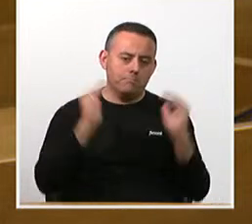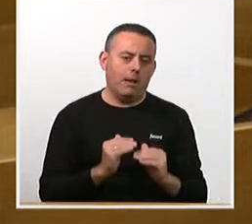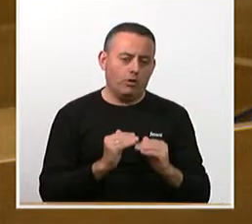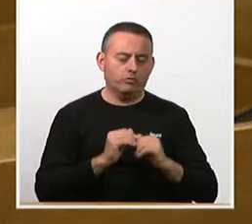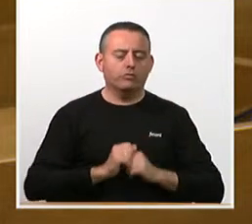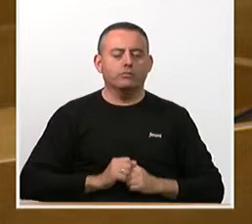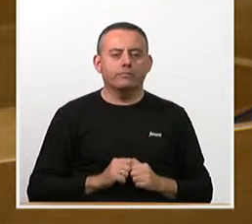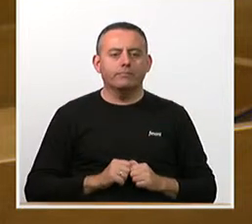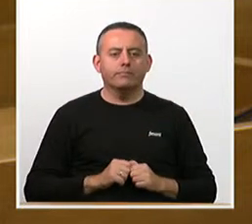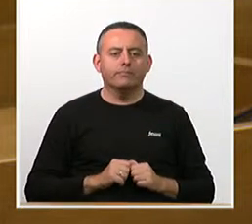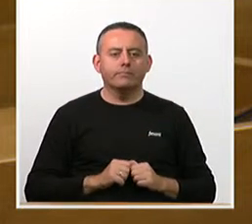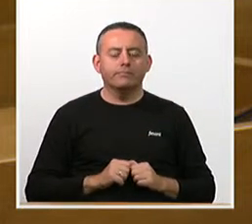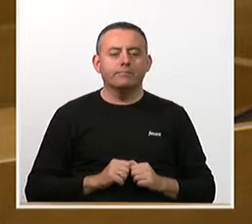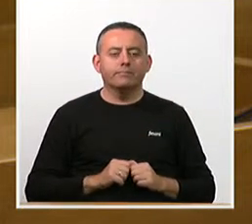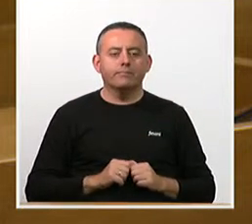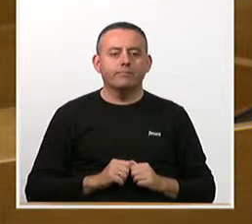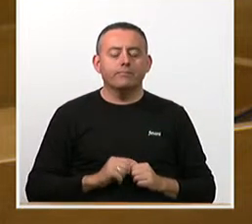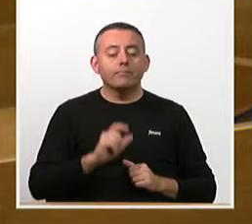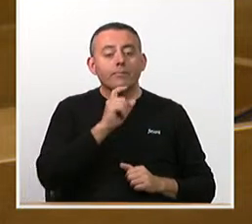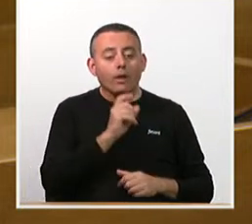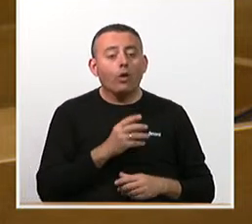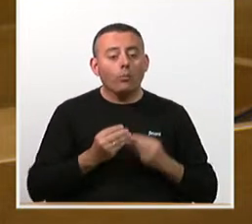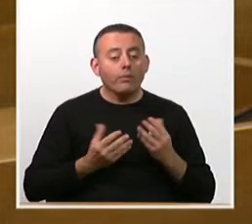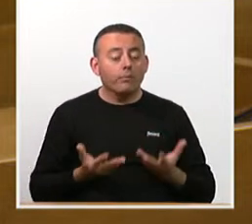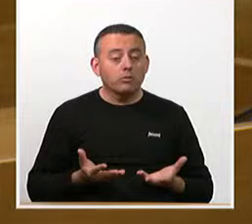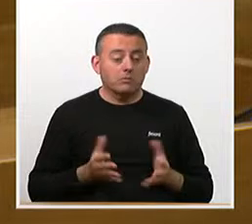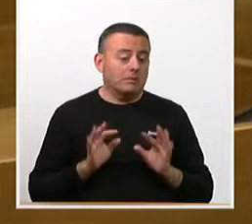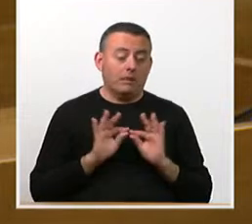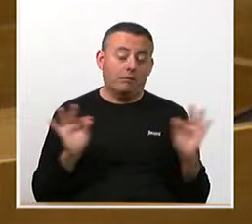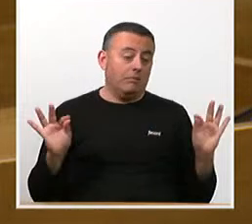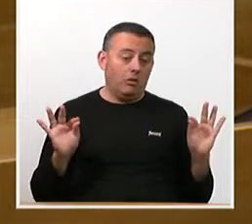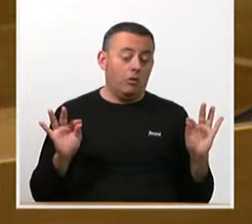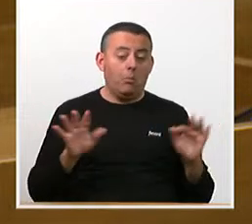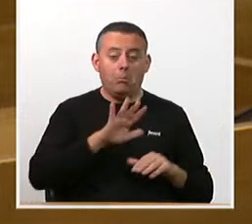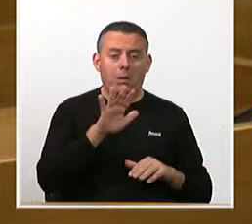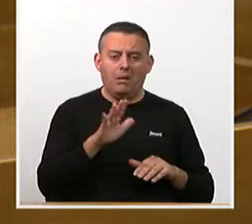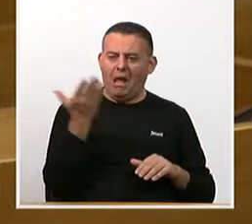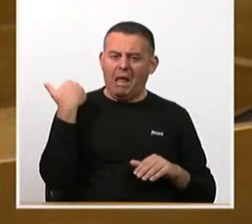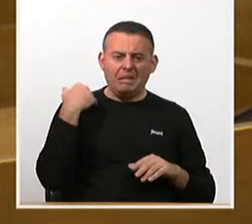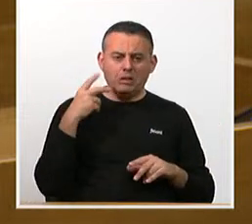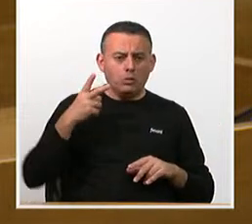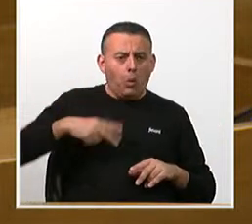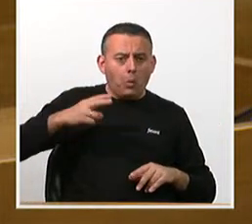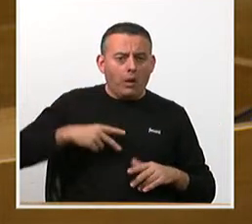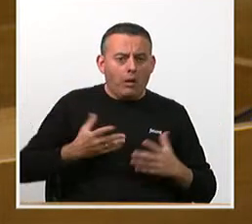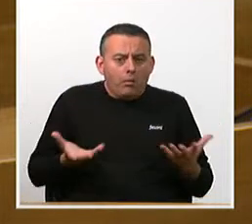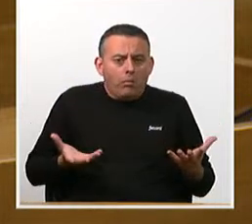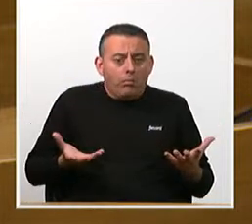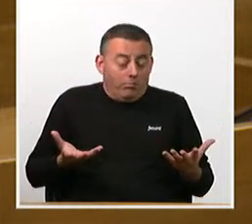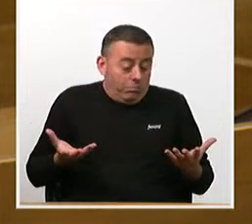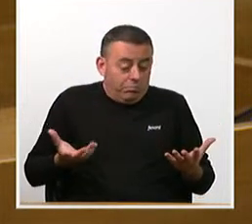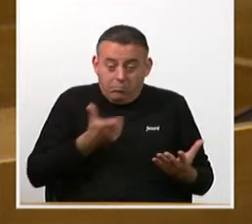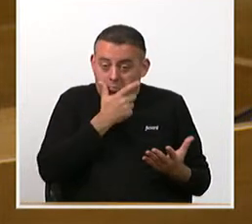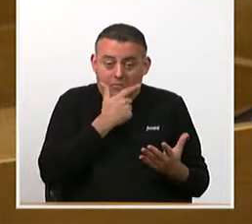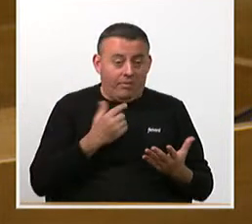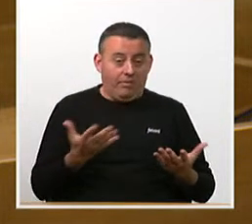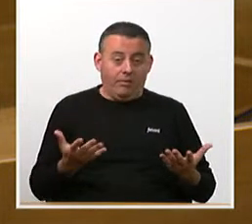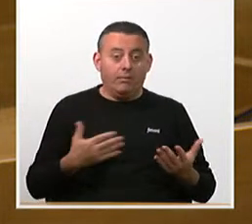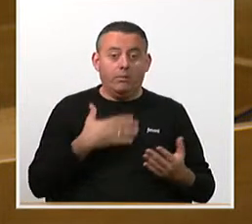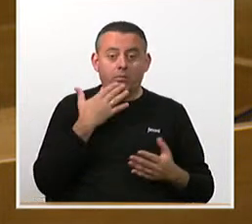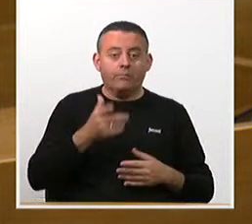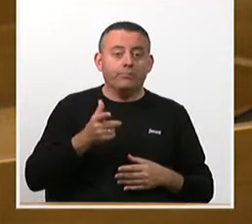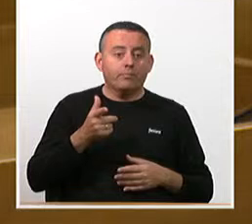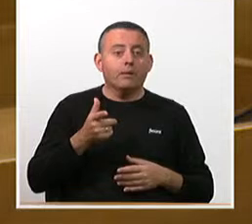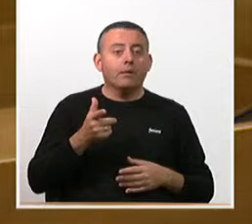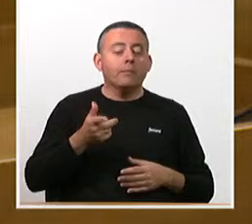estamos haciendo pues algo tan sencillo que extraña que nunca se haya hecho proporcionar formación y recursos para que magistrados